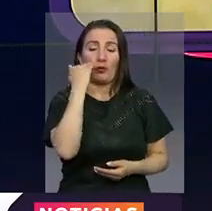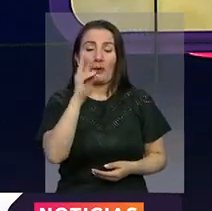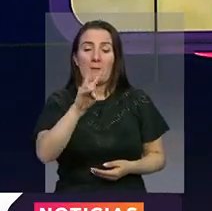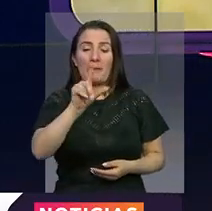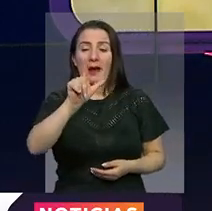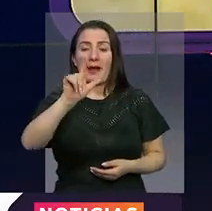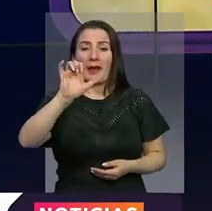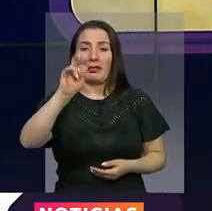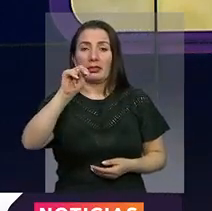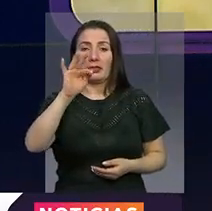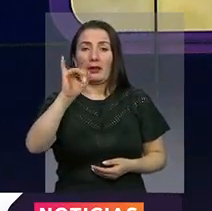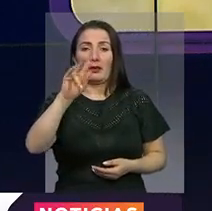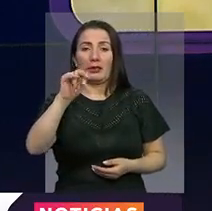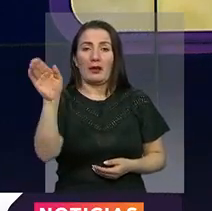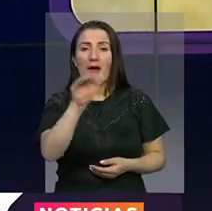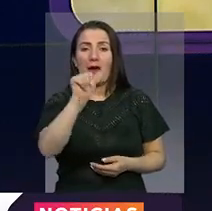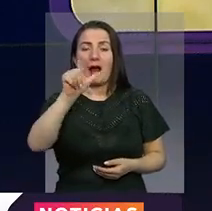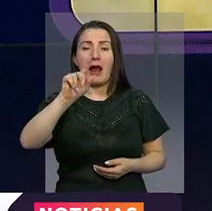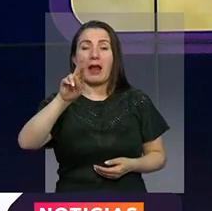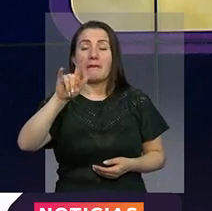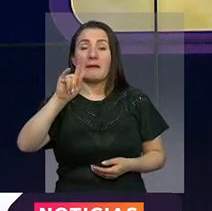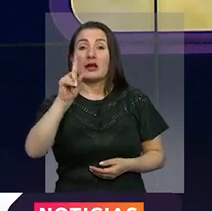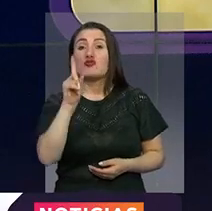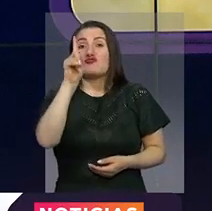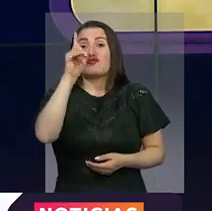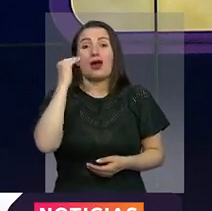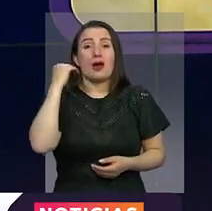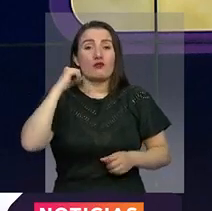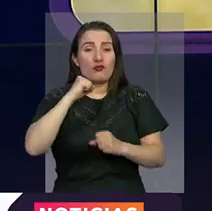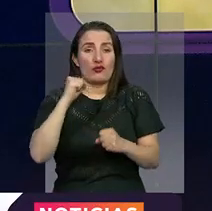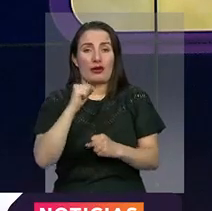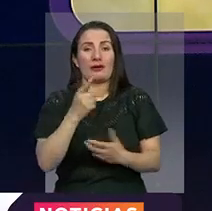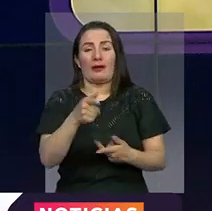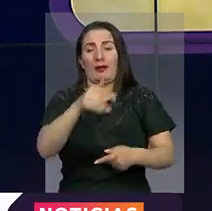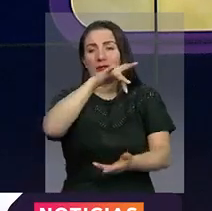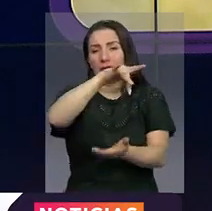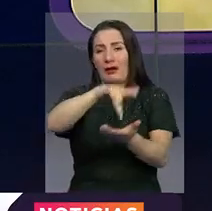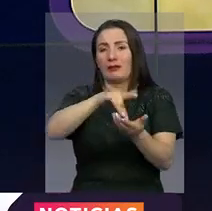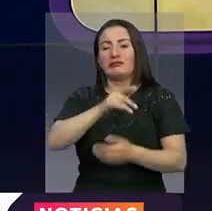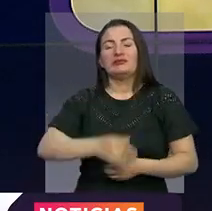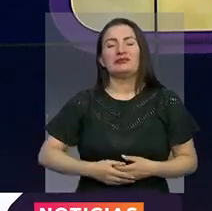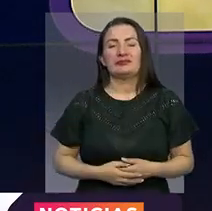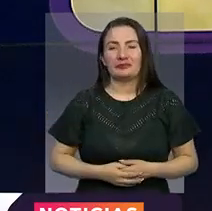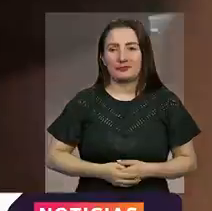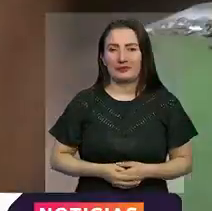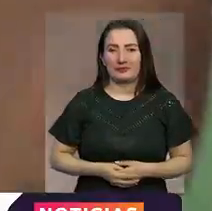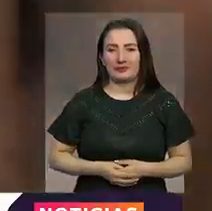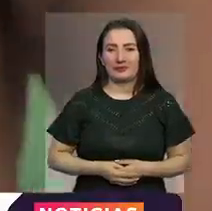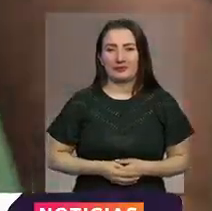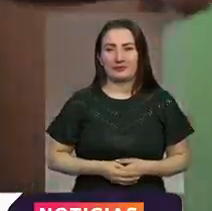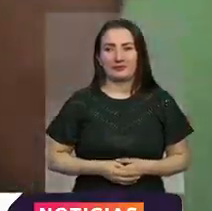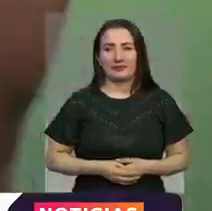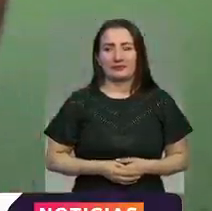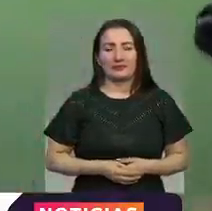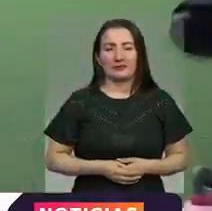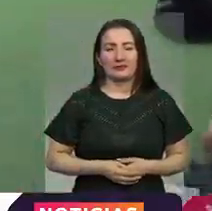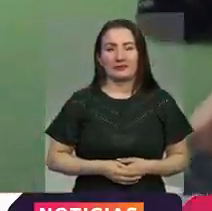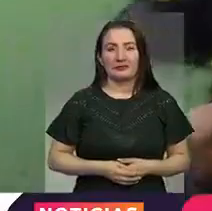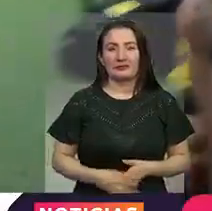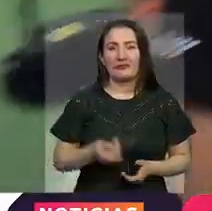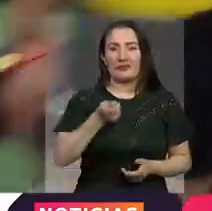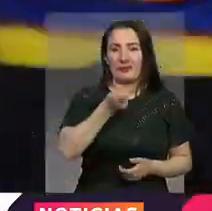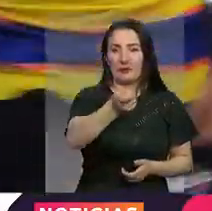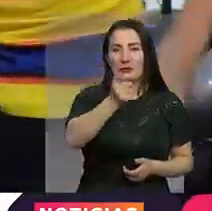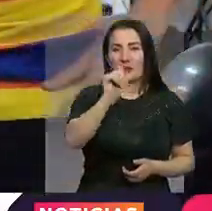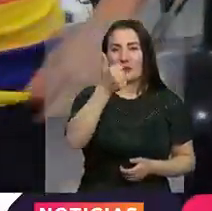única bogotana que integra el grupo de 12 jugadoras. Hablamos con ella sobre la competencia. Desde el próximo 10